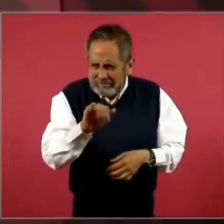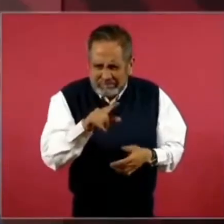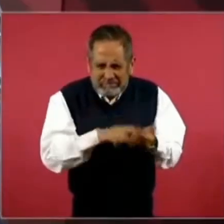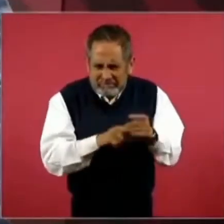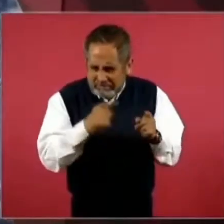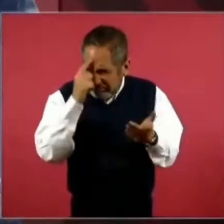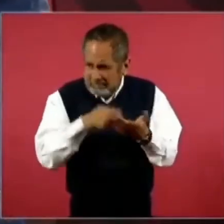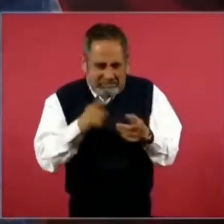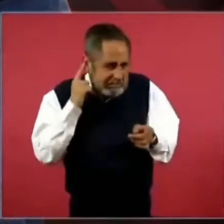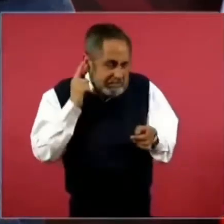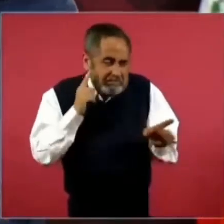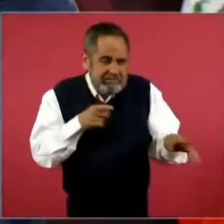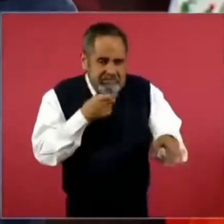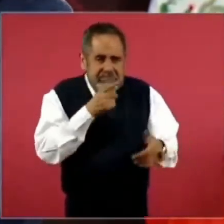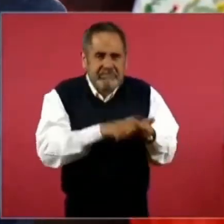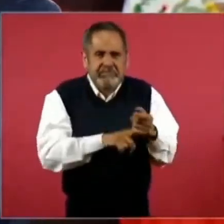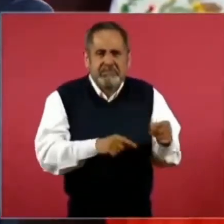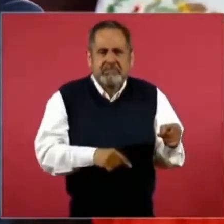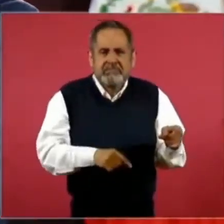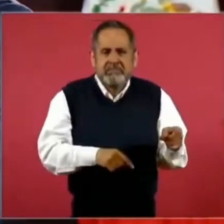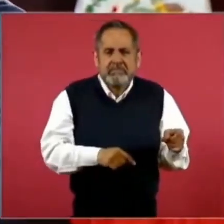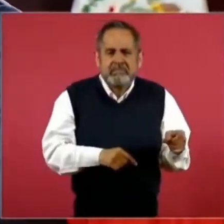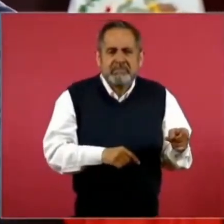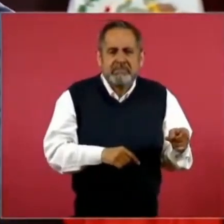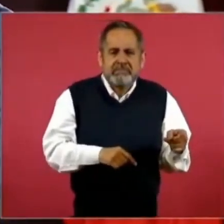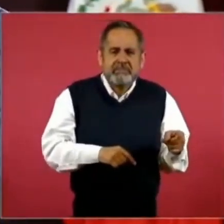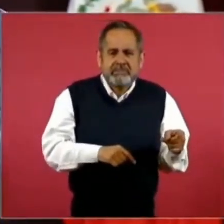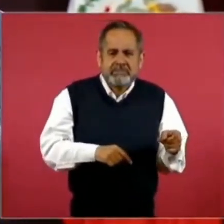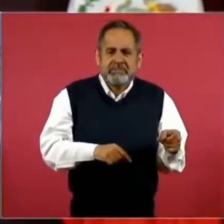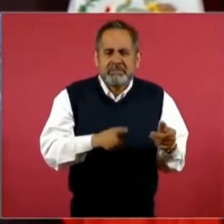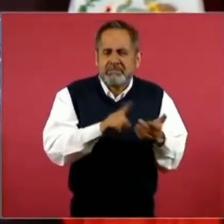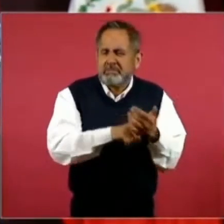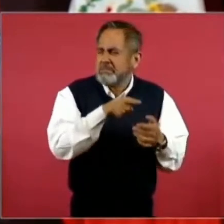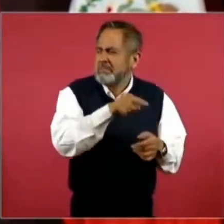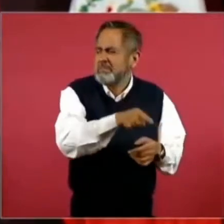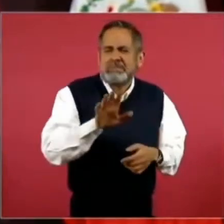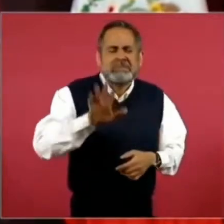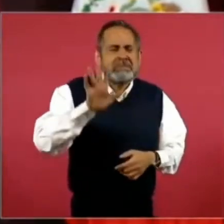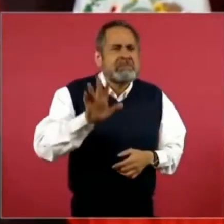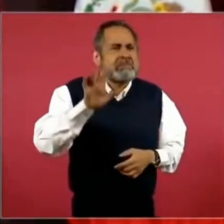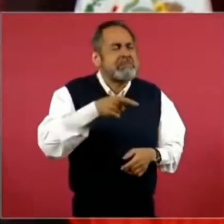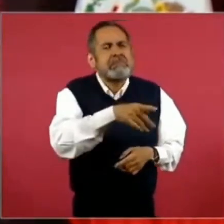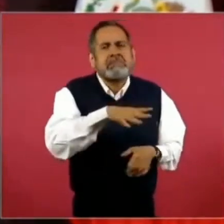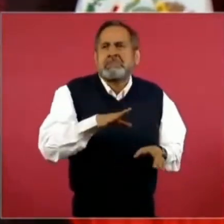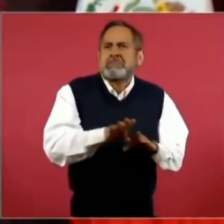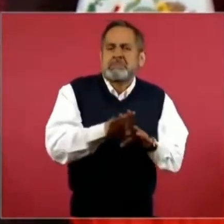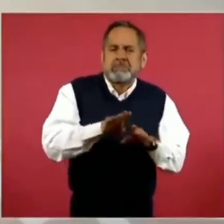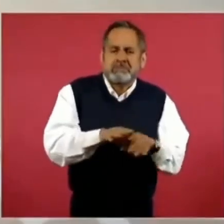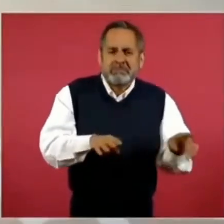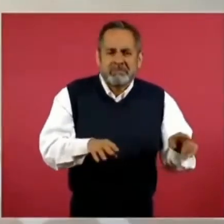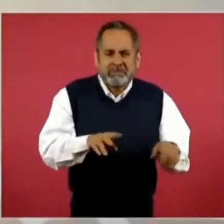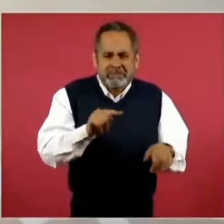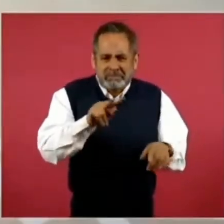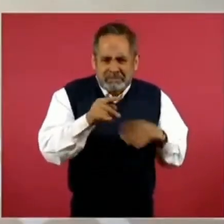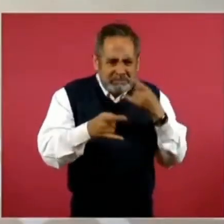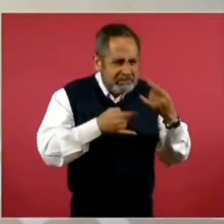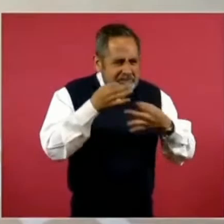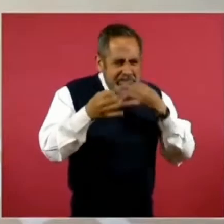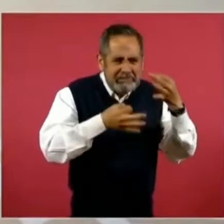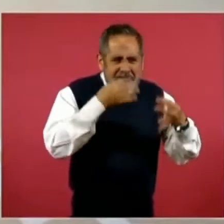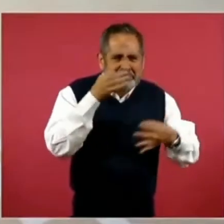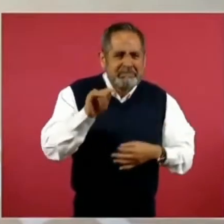Televisa que hay una especie de telenovela tampoco la